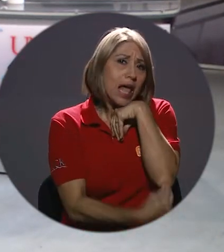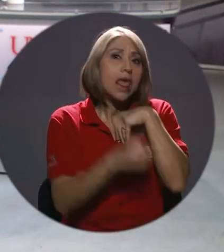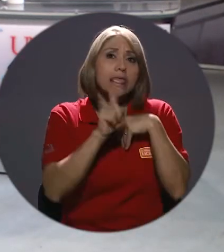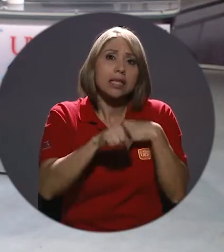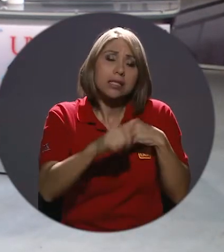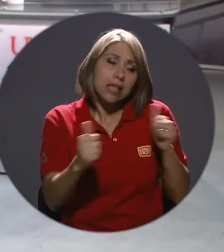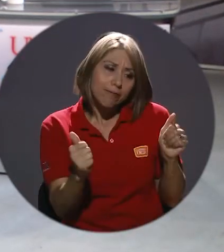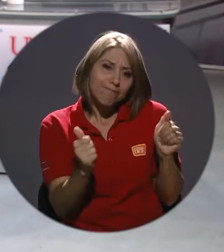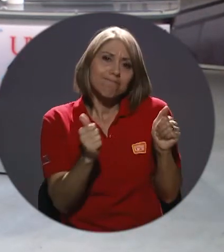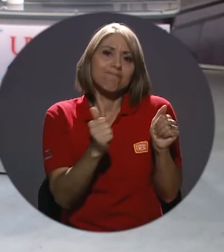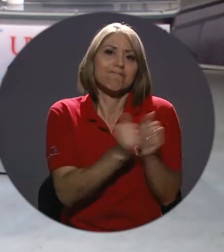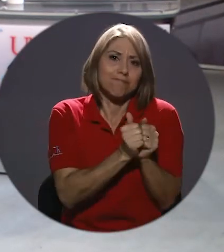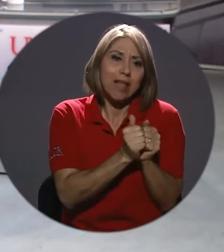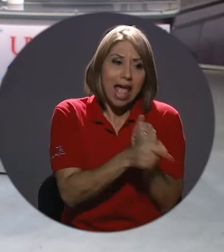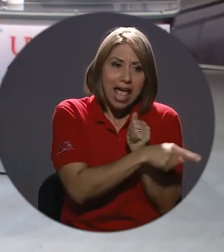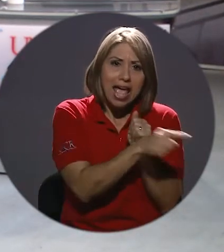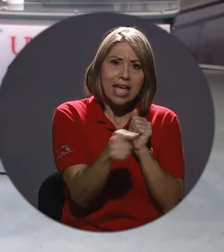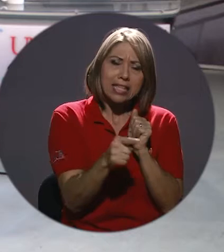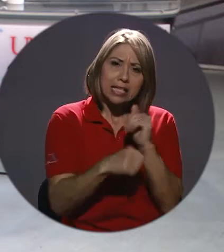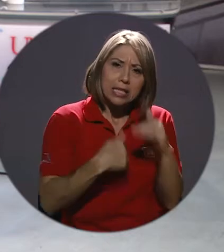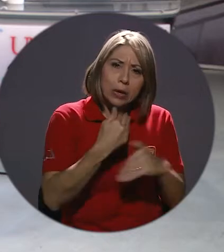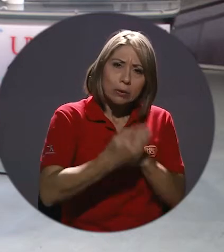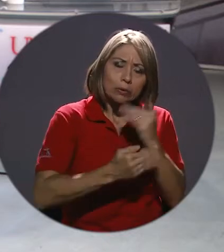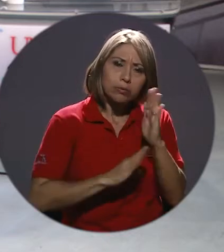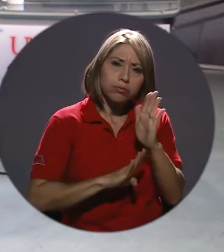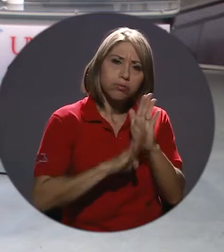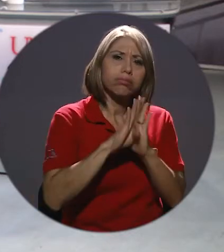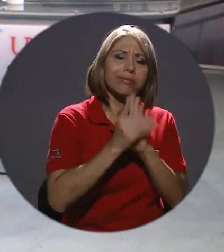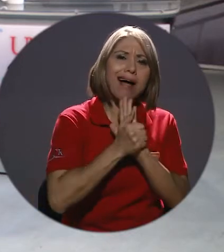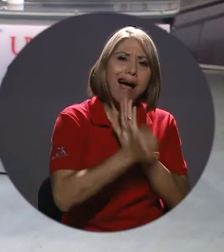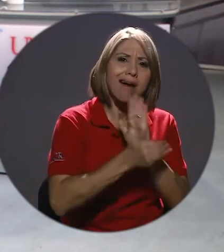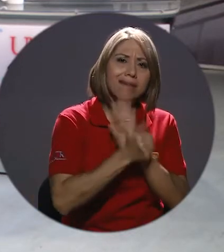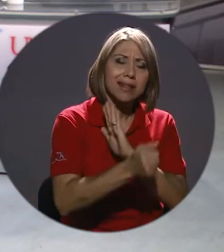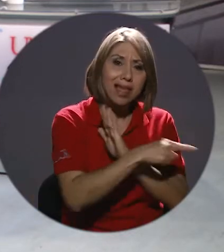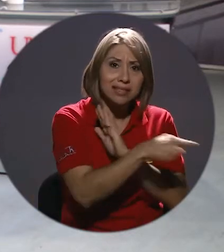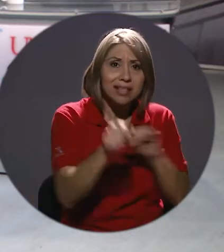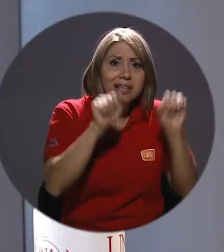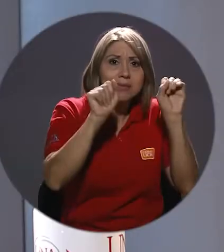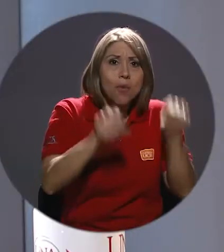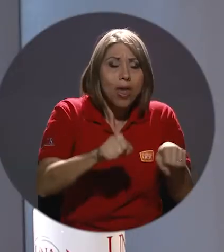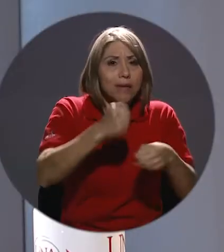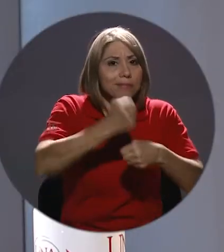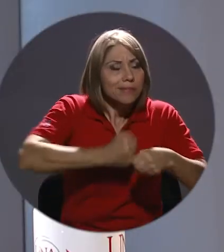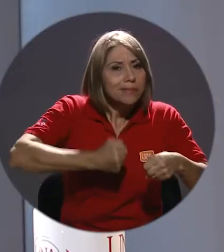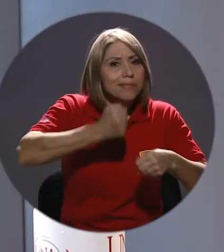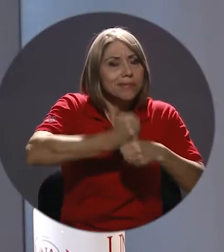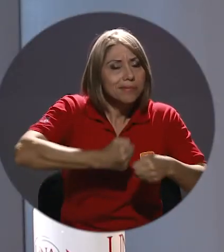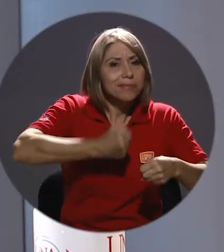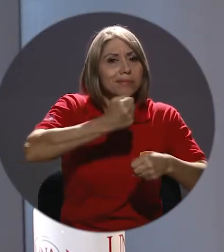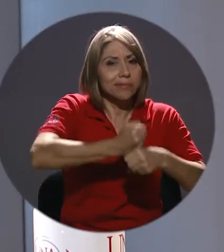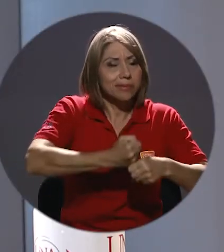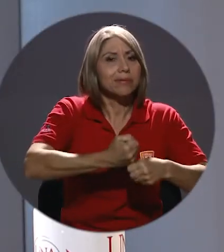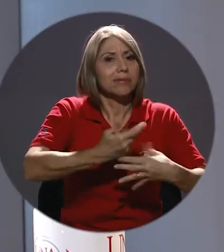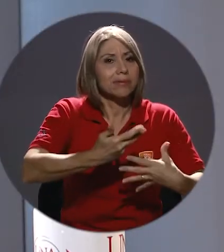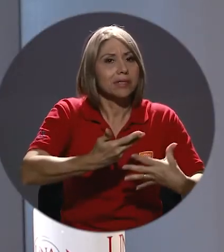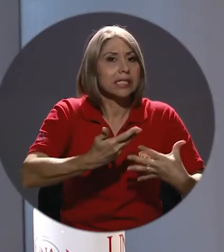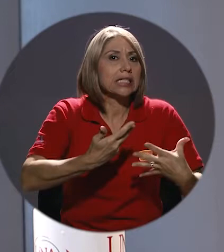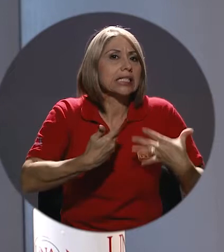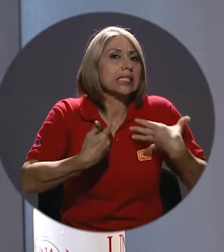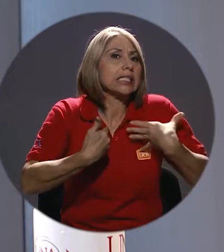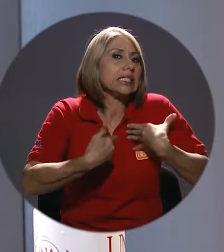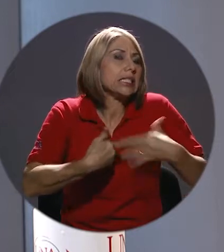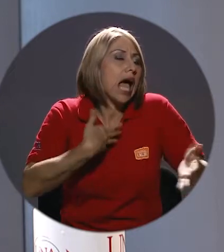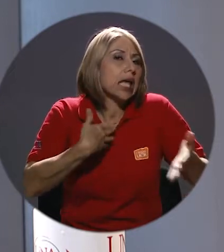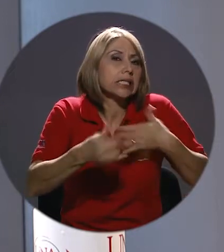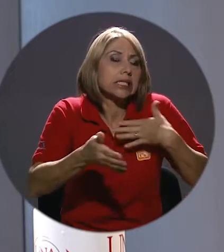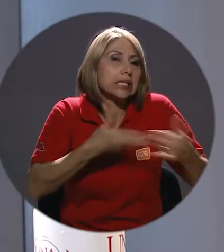desarrollar una serie de habilidades que les permitan insertarse en el aparato productivo,